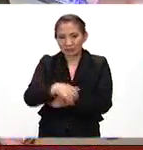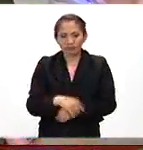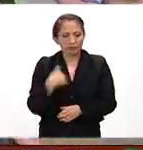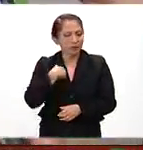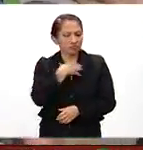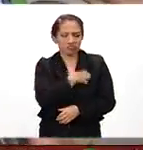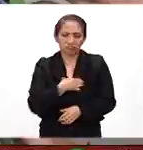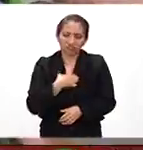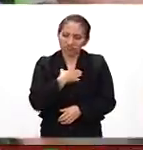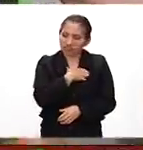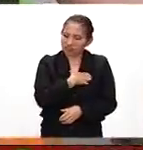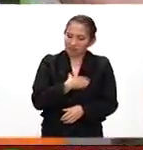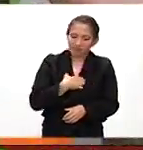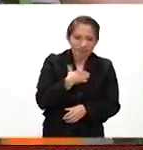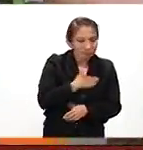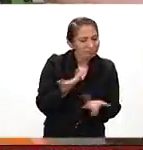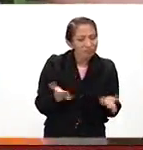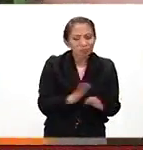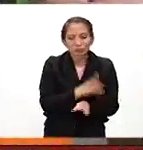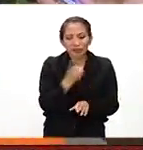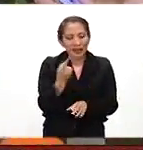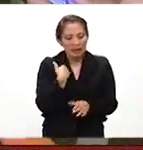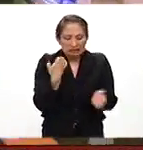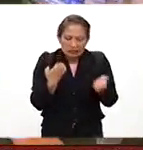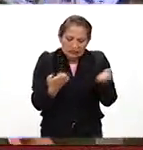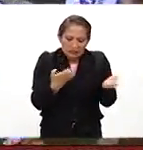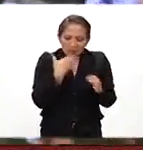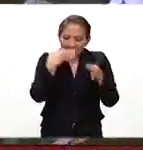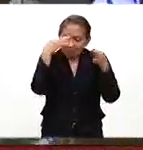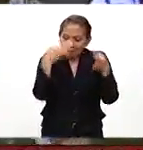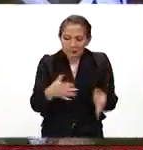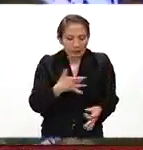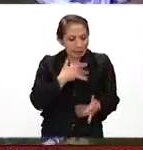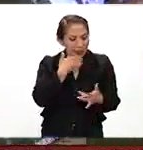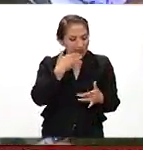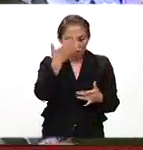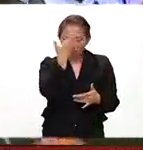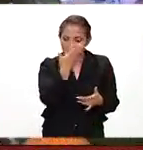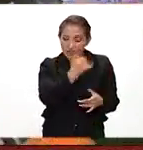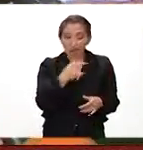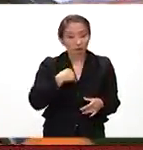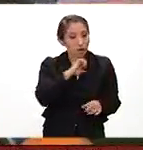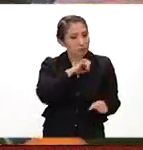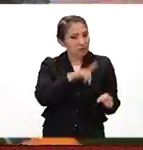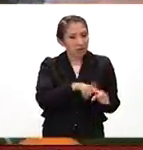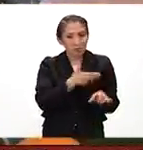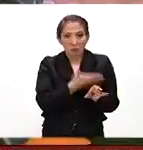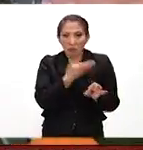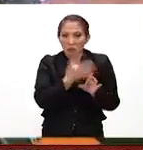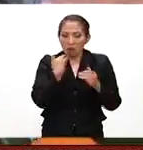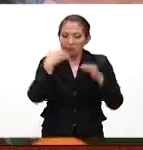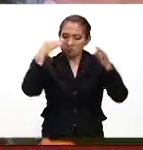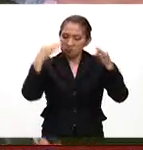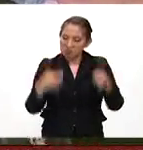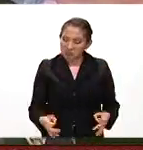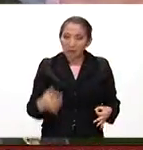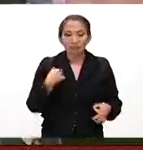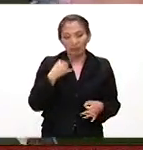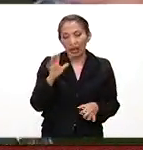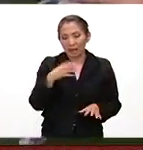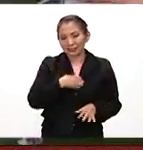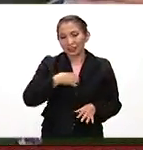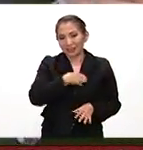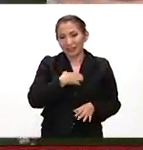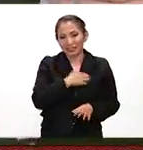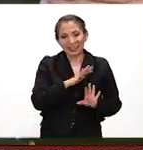muy contenta, en el sentido que hemos entrenado muy bien, nos sentimos muy preparados, yo en especial me siento muy, muy preparada y pues sí,